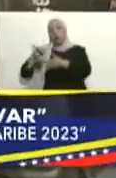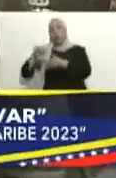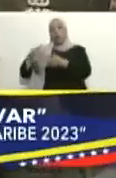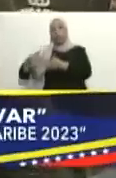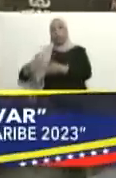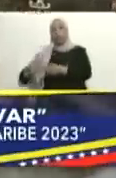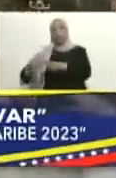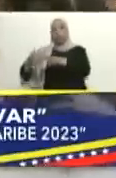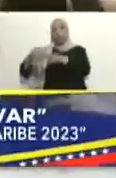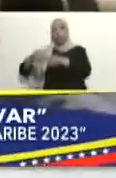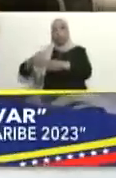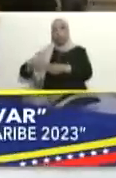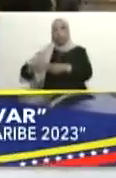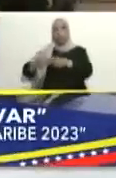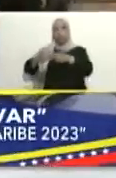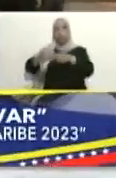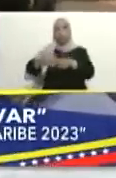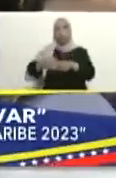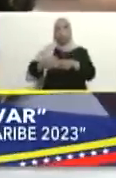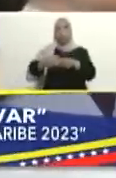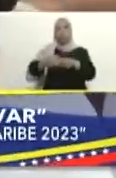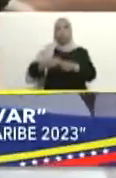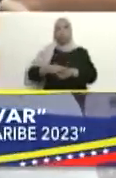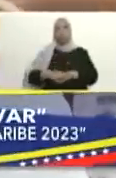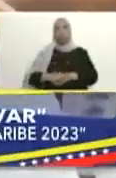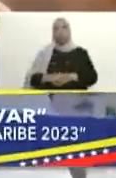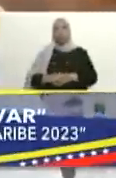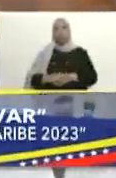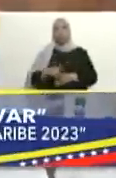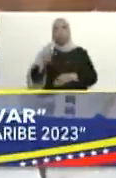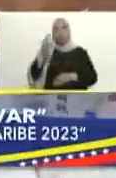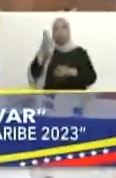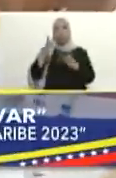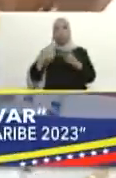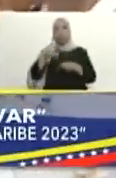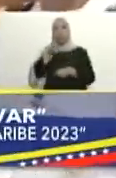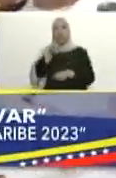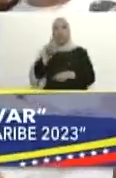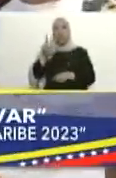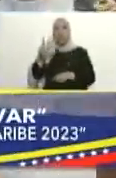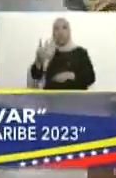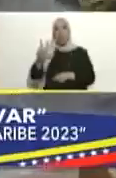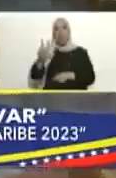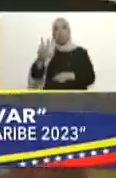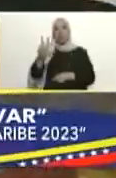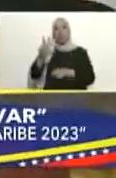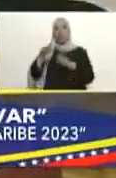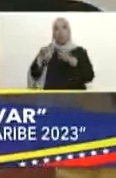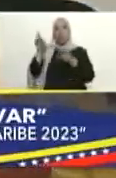Zarpan en esta oportunidad en el crucero número 33.